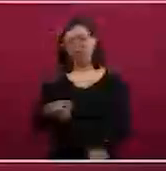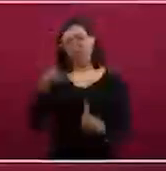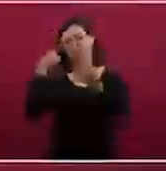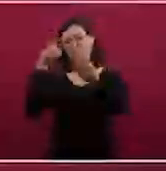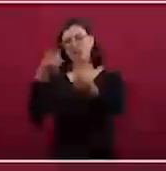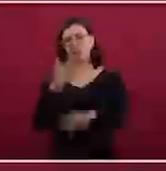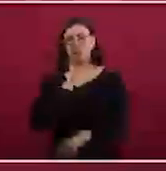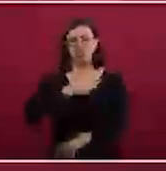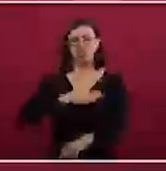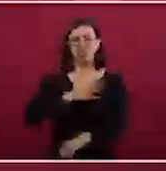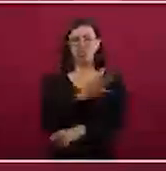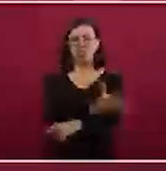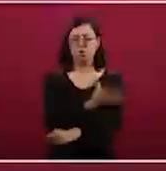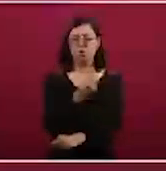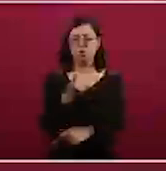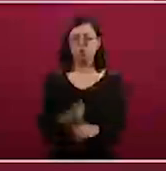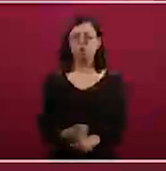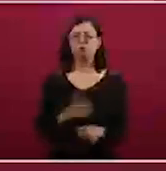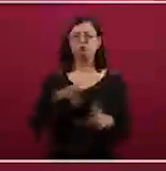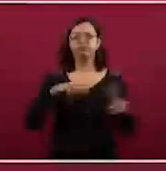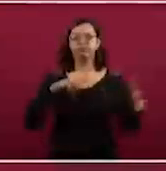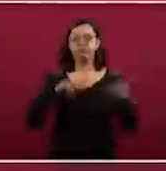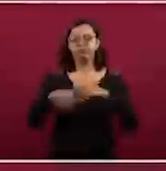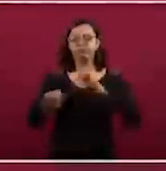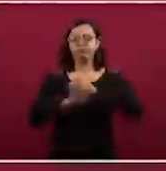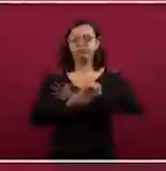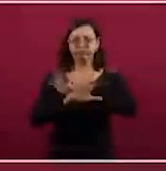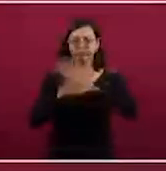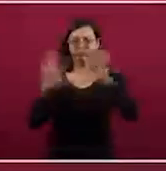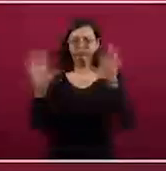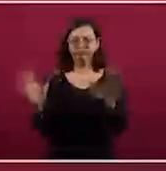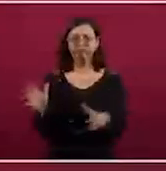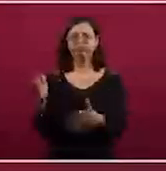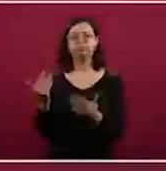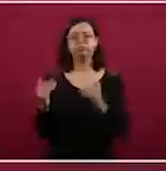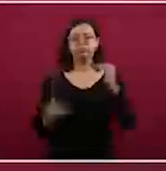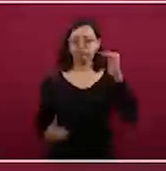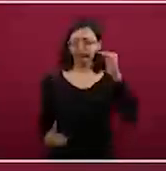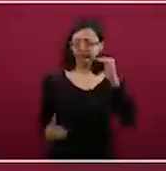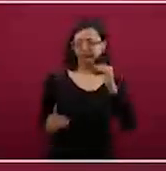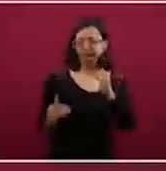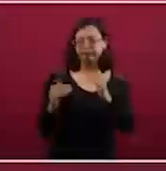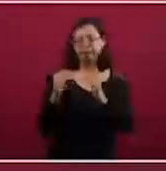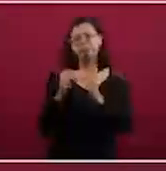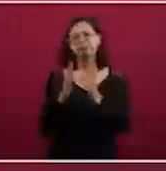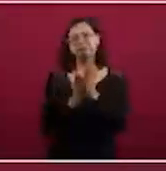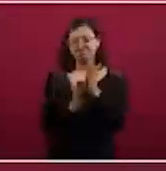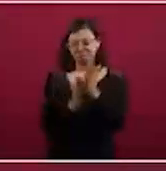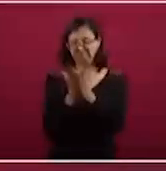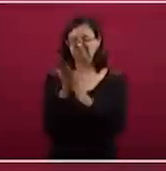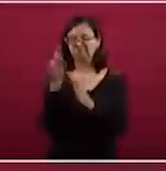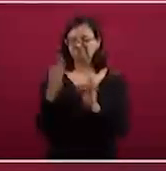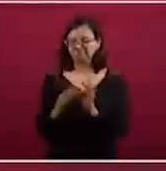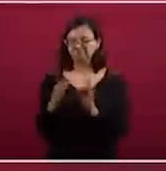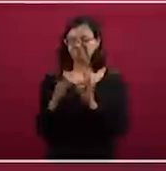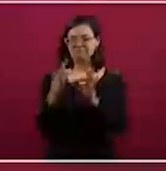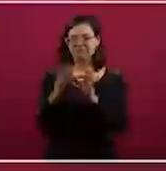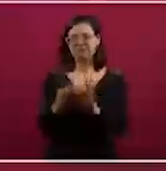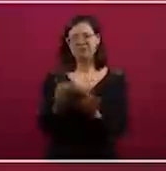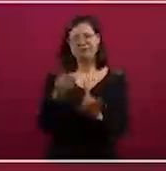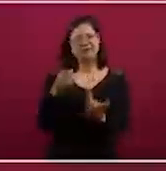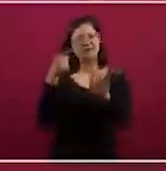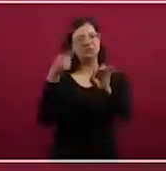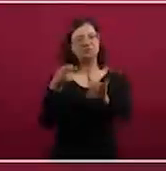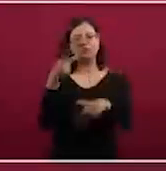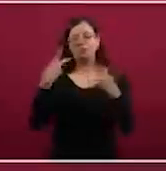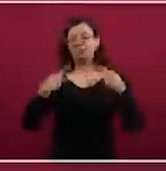justicia, honestidad, transparencia y lucha contra la desigualdad, teniendo en el corazón de su ideario a